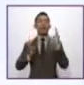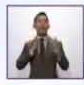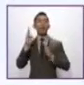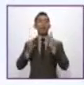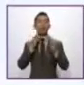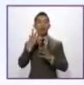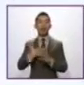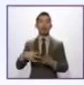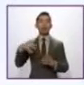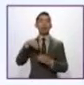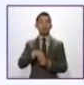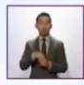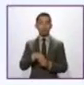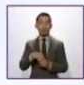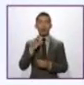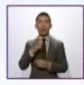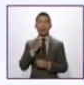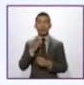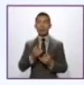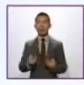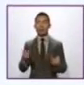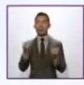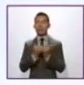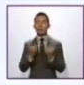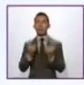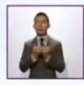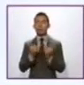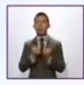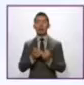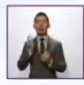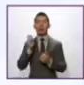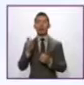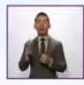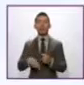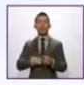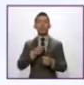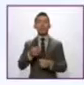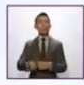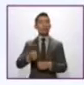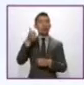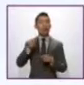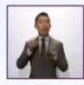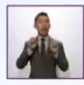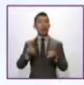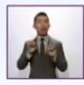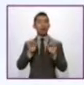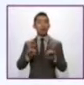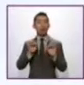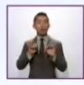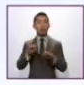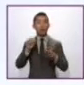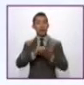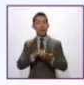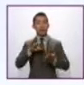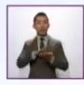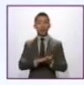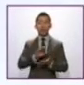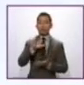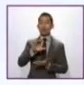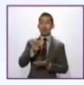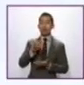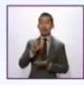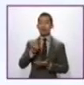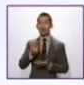Inclusión y también será la primera oficina del registro civil en donde